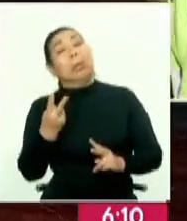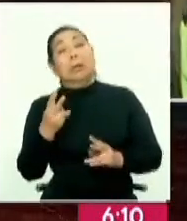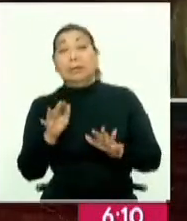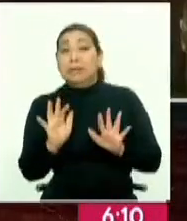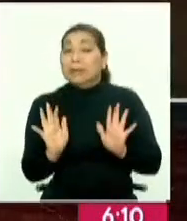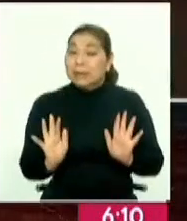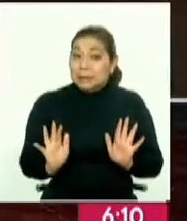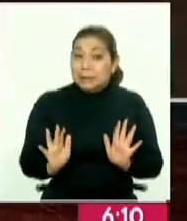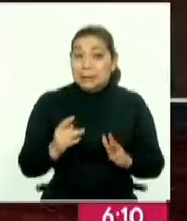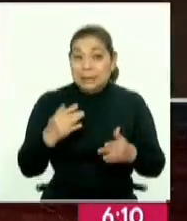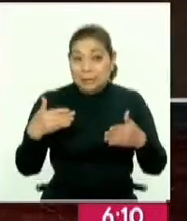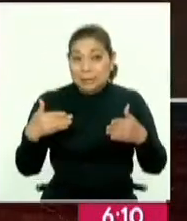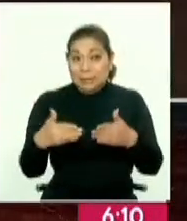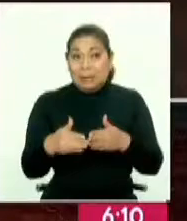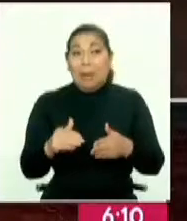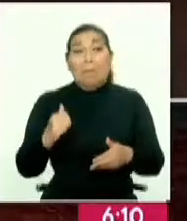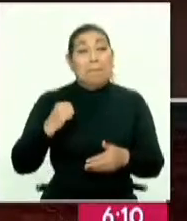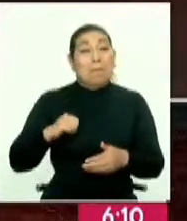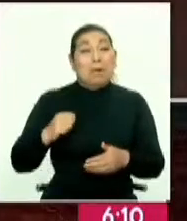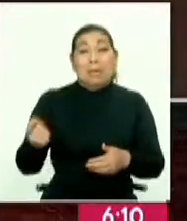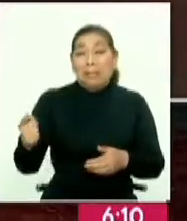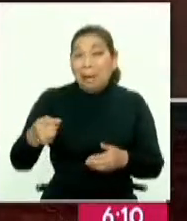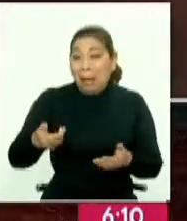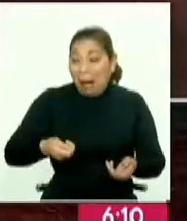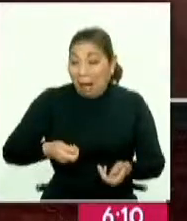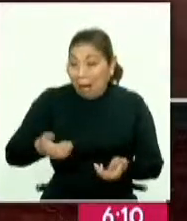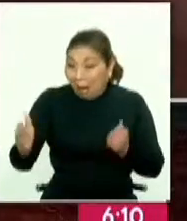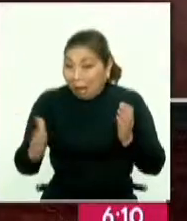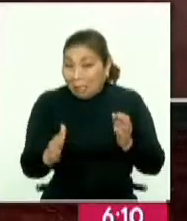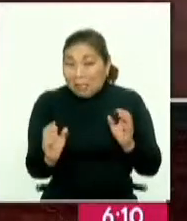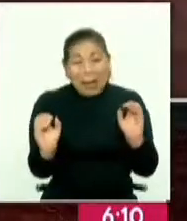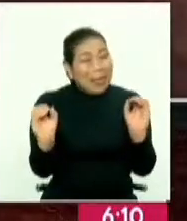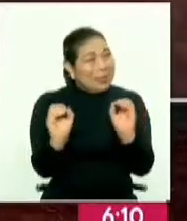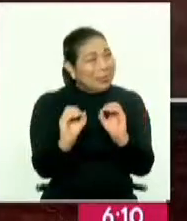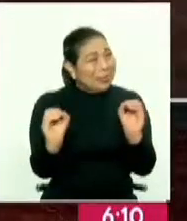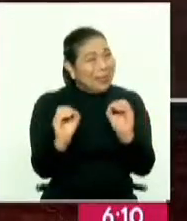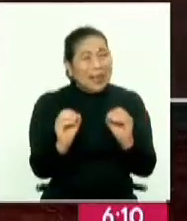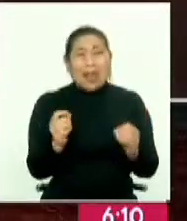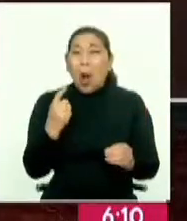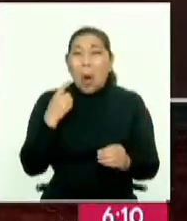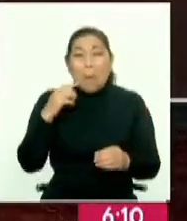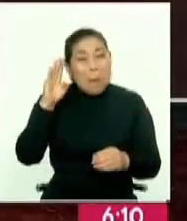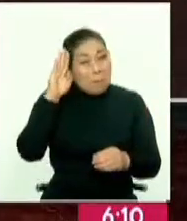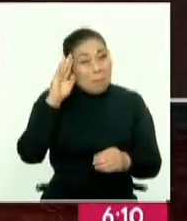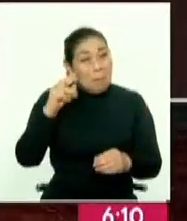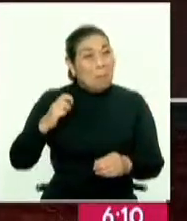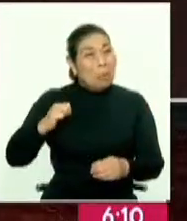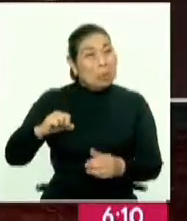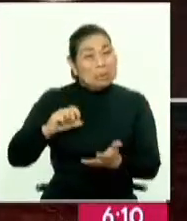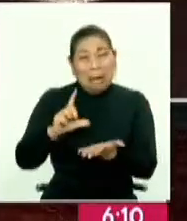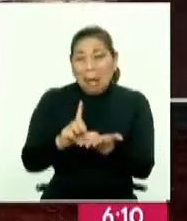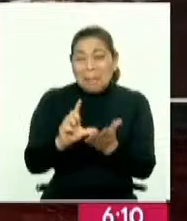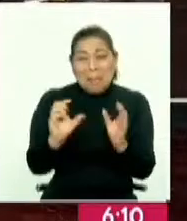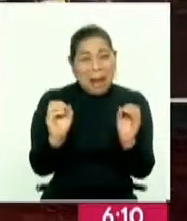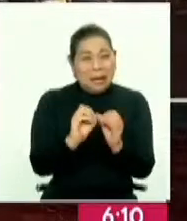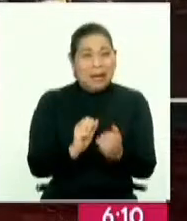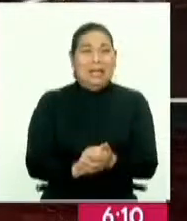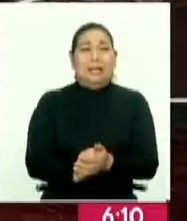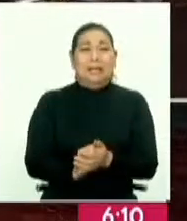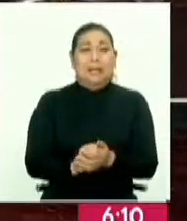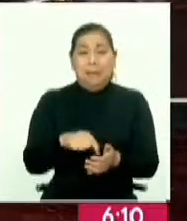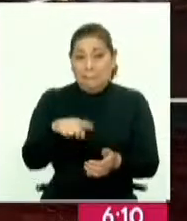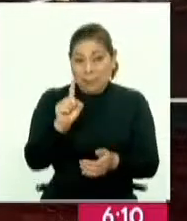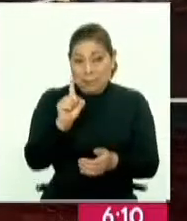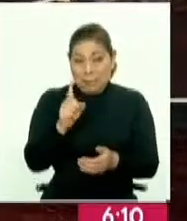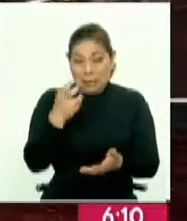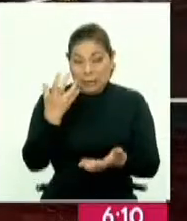fútbol es allá rincón la municipalidad viene a limpiar a inspeccionar no señorita por eso es que acá se habían colocado dos moon es la primera